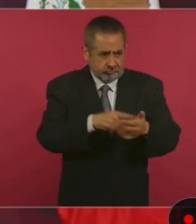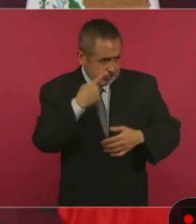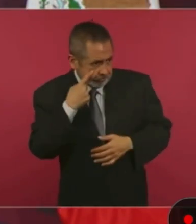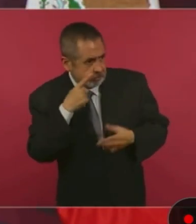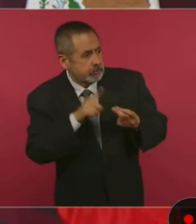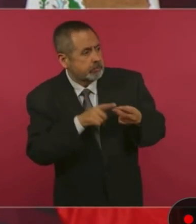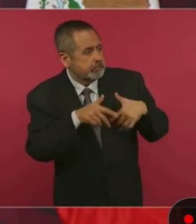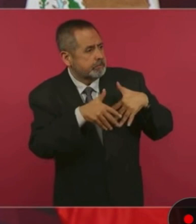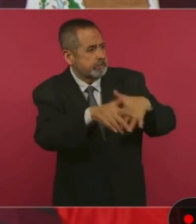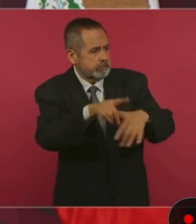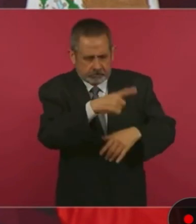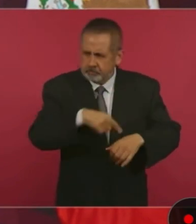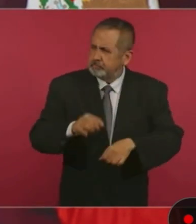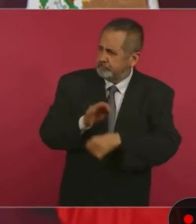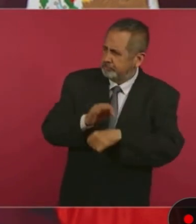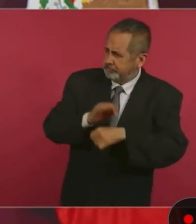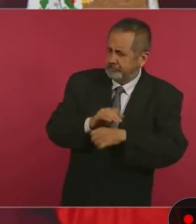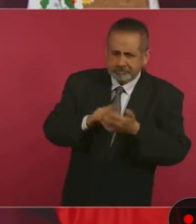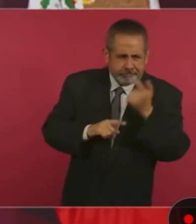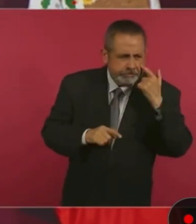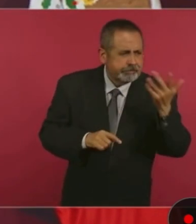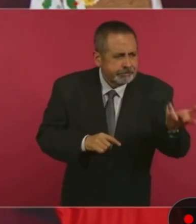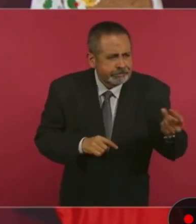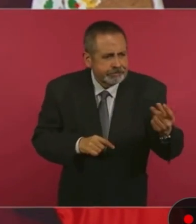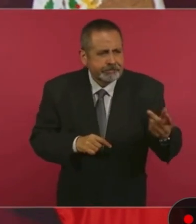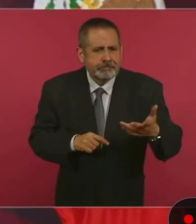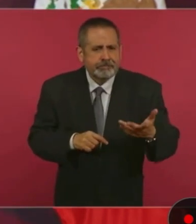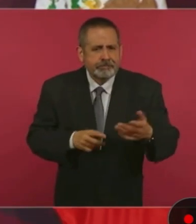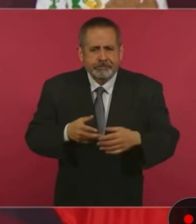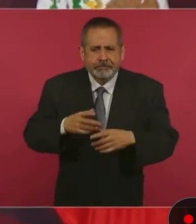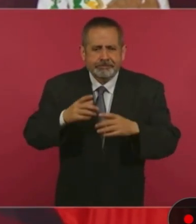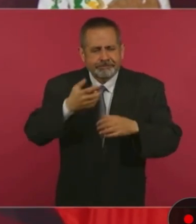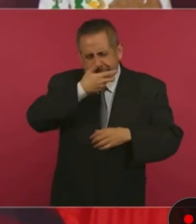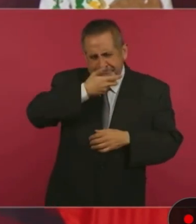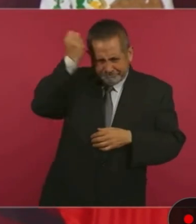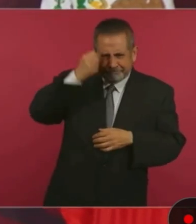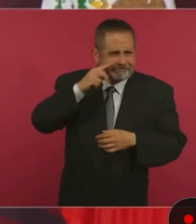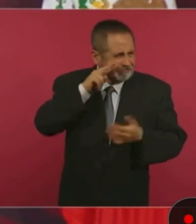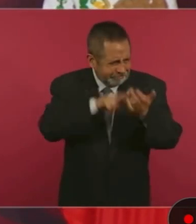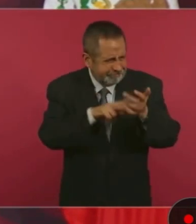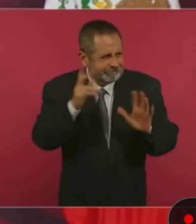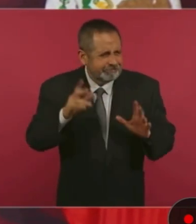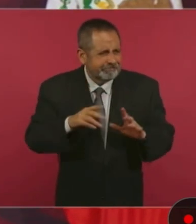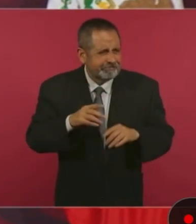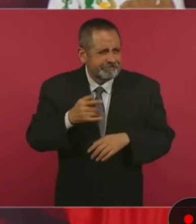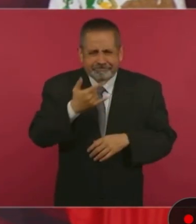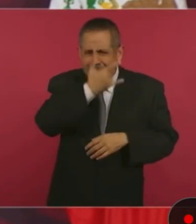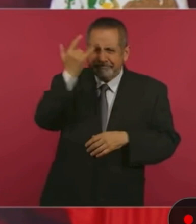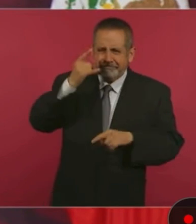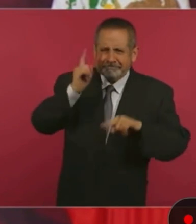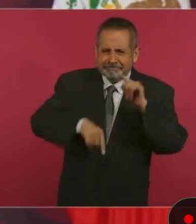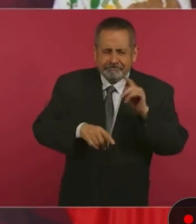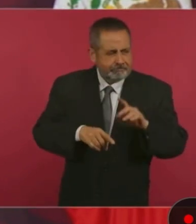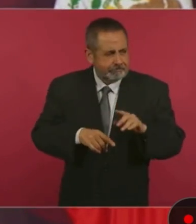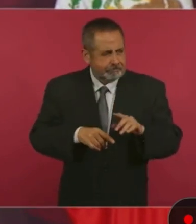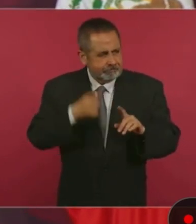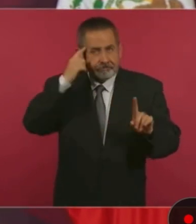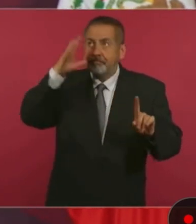que defiendan sus privilegios. O sea, fuera máscaras, además sirve que les dé el sol.